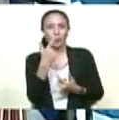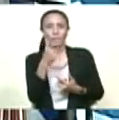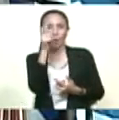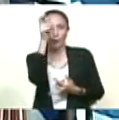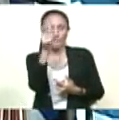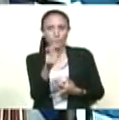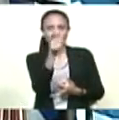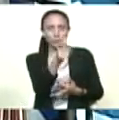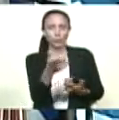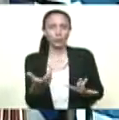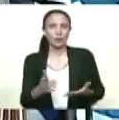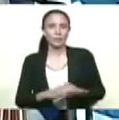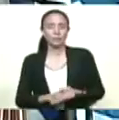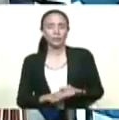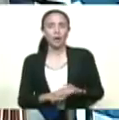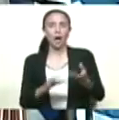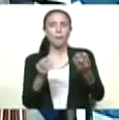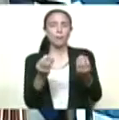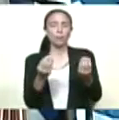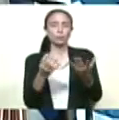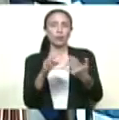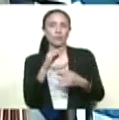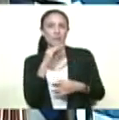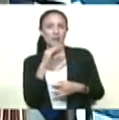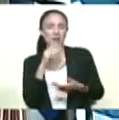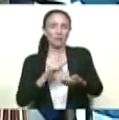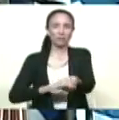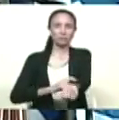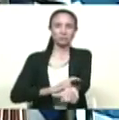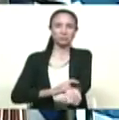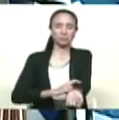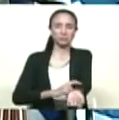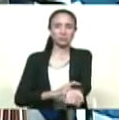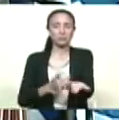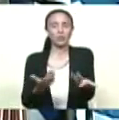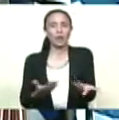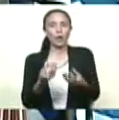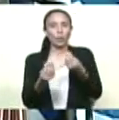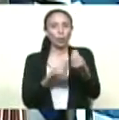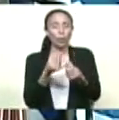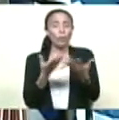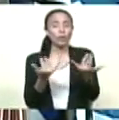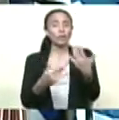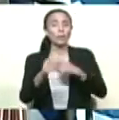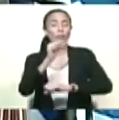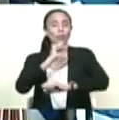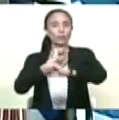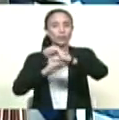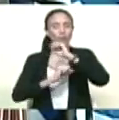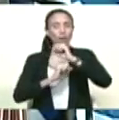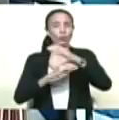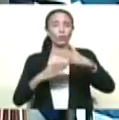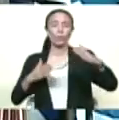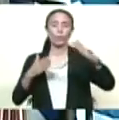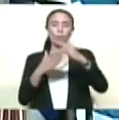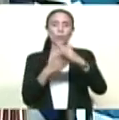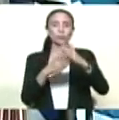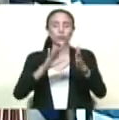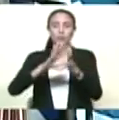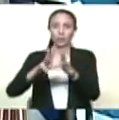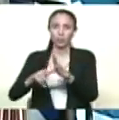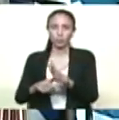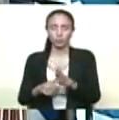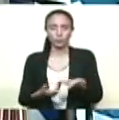que hemos hecho y las reacciones que han causado le hemos arrebatado la bandera de la lucha contra la corrupción a quienes la